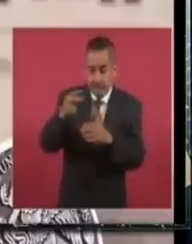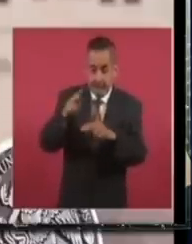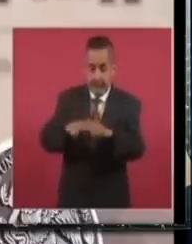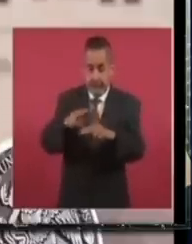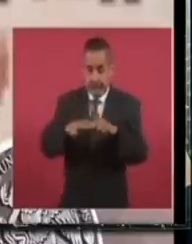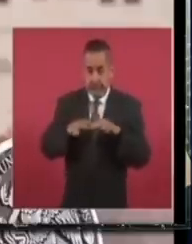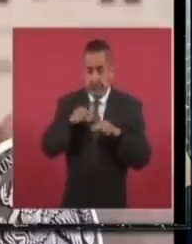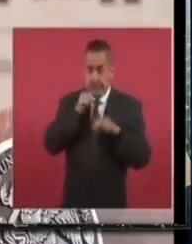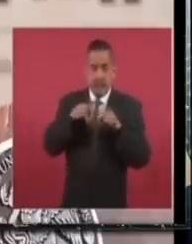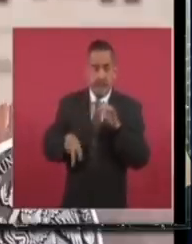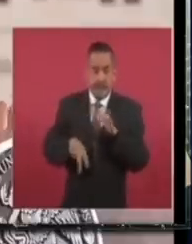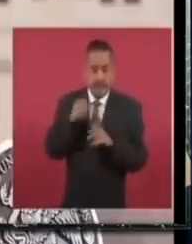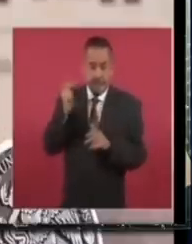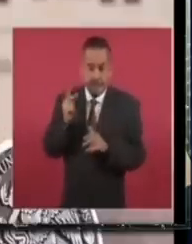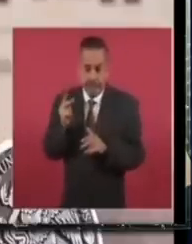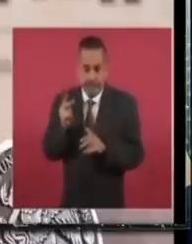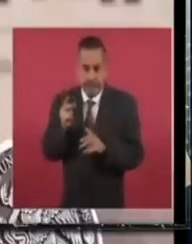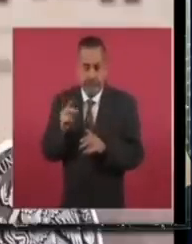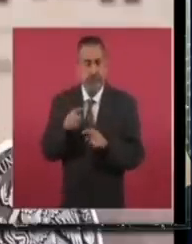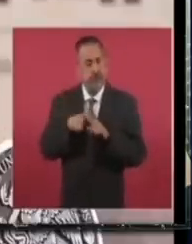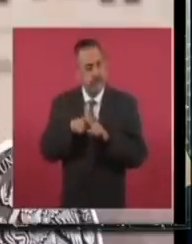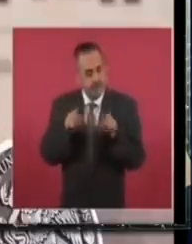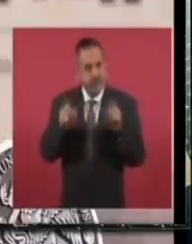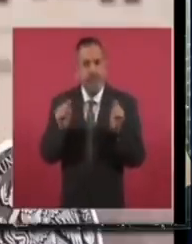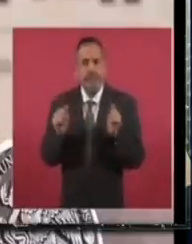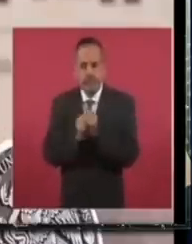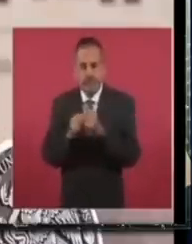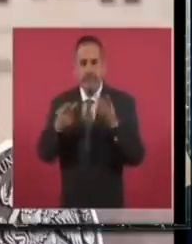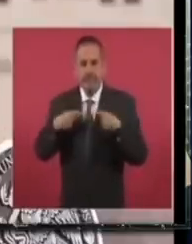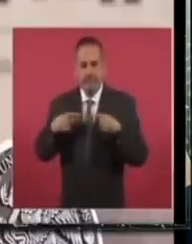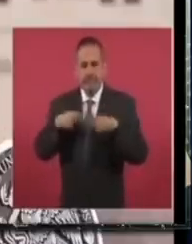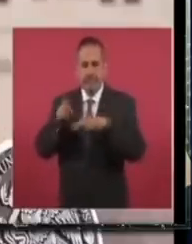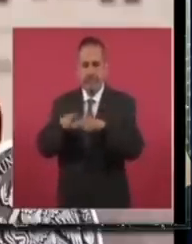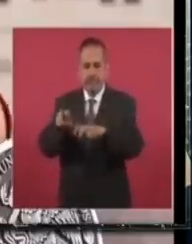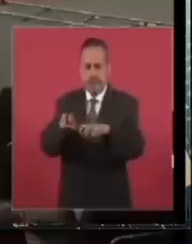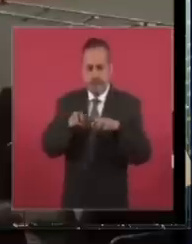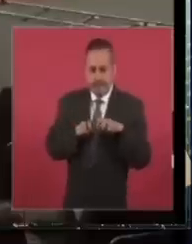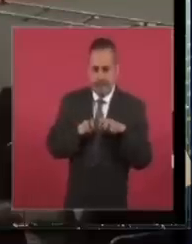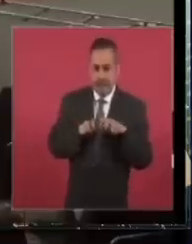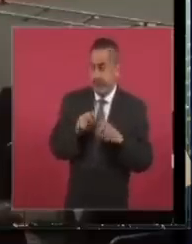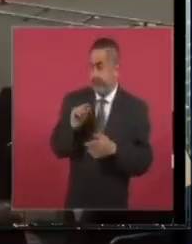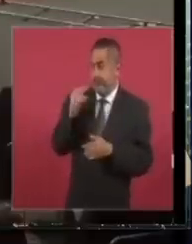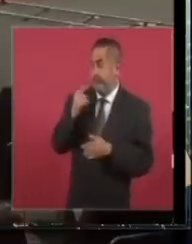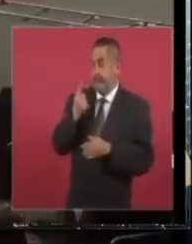tren con pasajeros. Y en este caso, pues además llevábamos a un pasajero muy